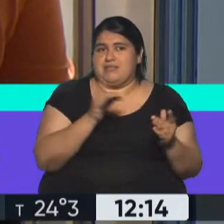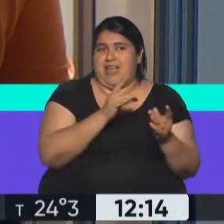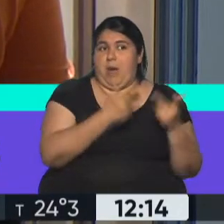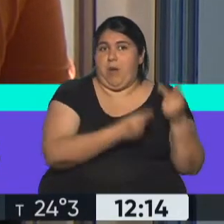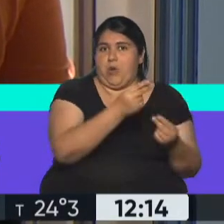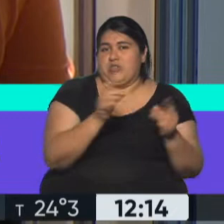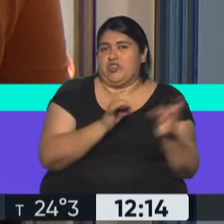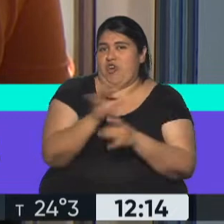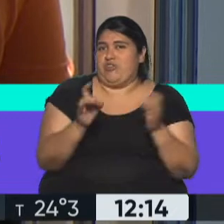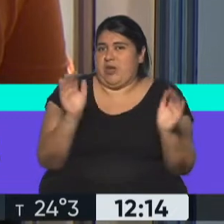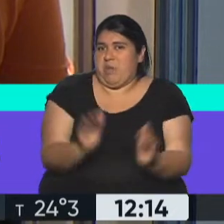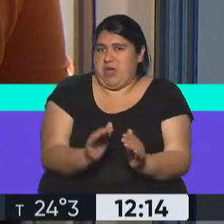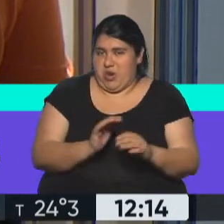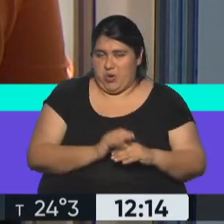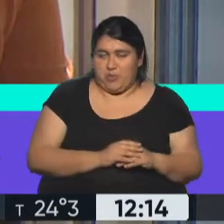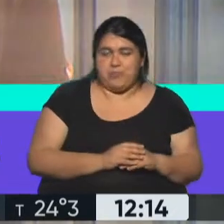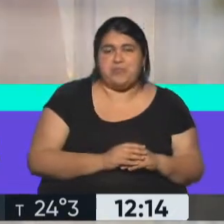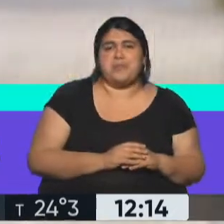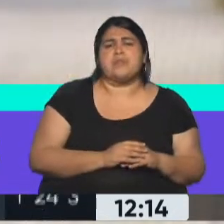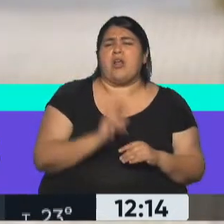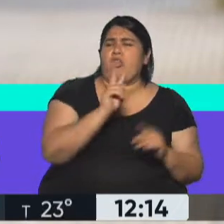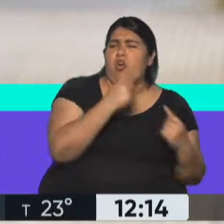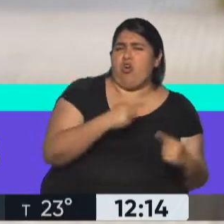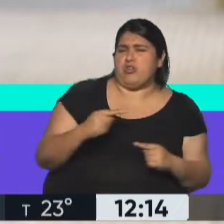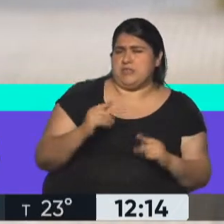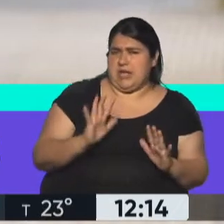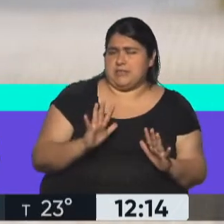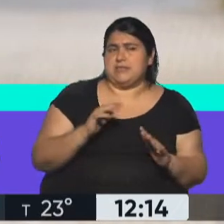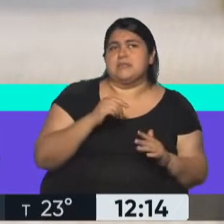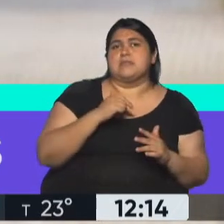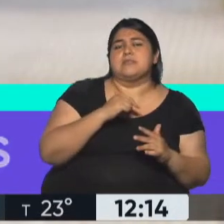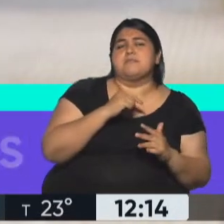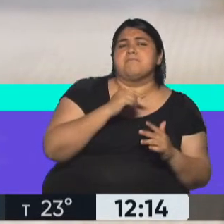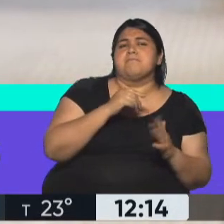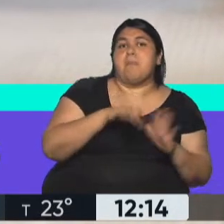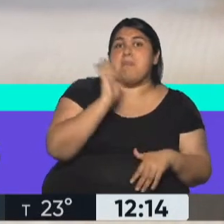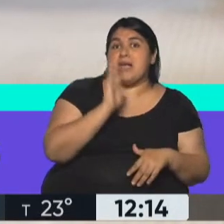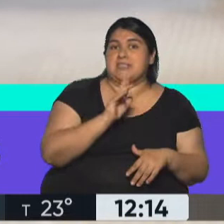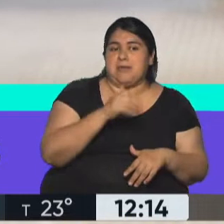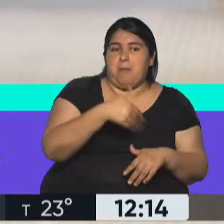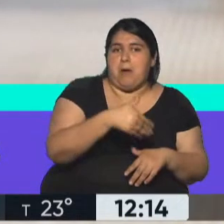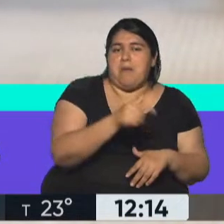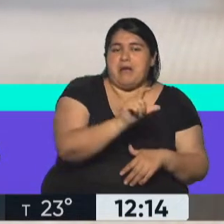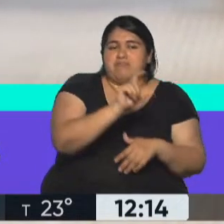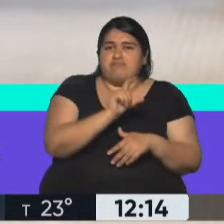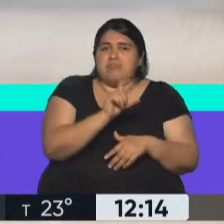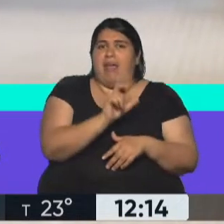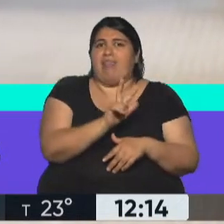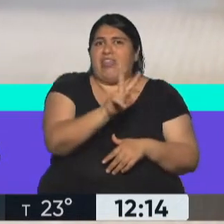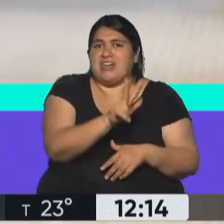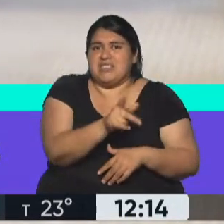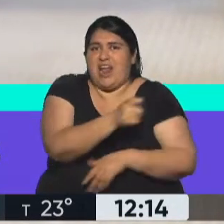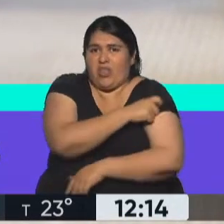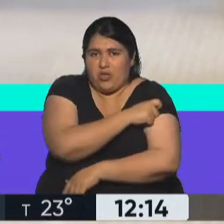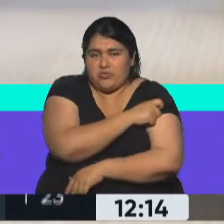momento hay dos cosas distintas. Uno es una tercera dosis para los inmunocomprometidos y las personas que tienen fallas en las